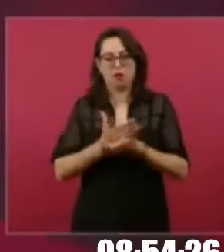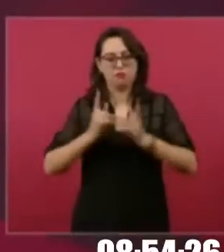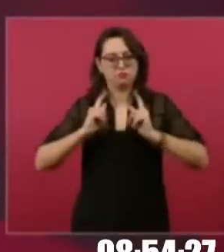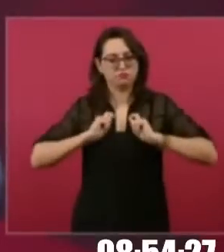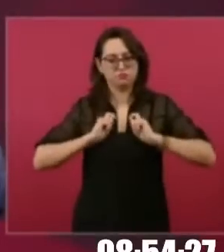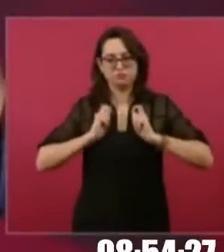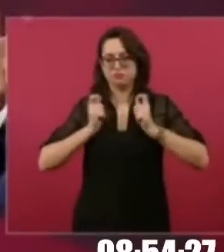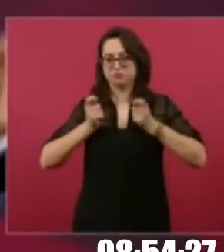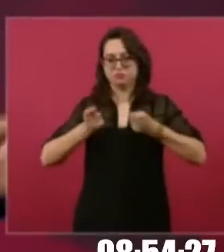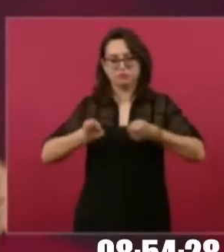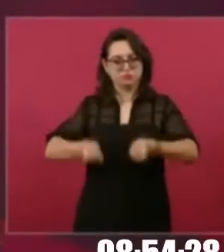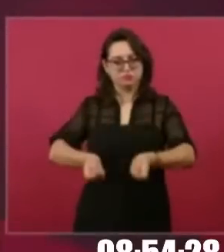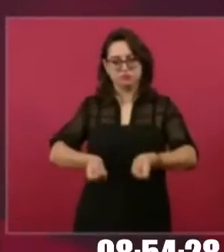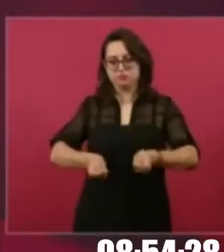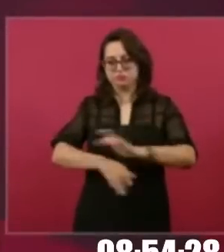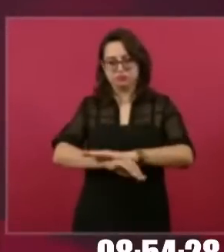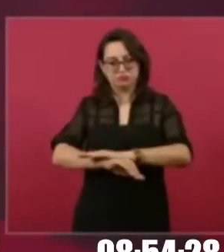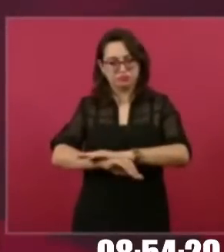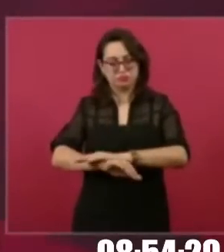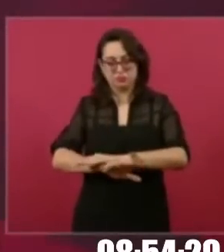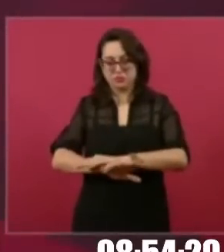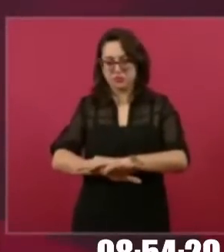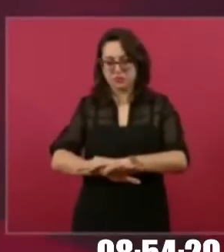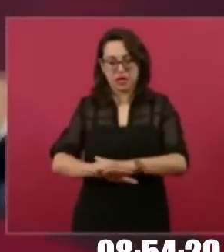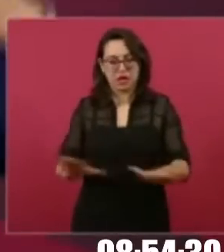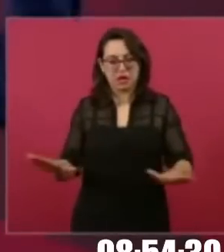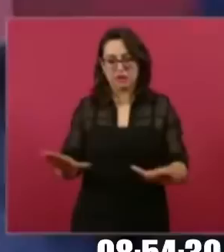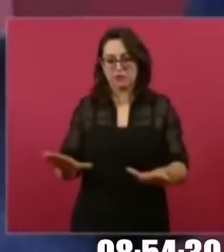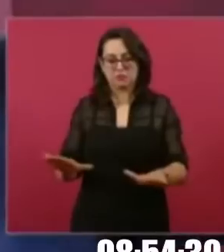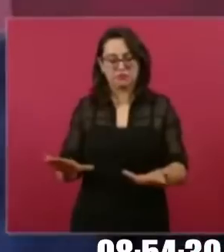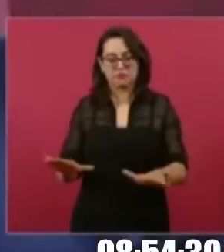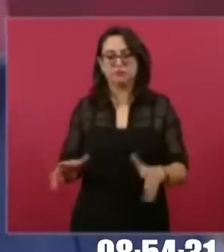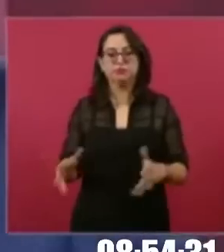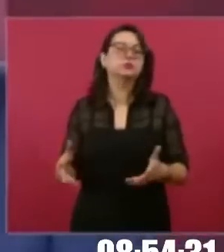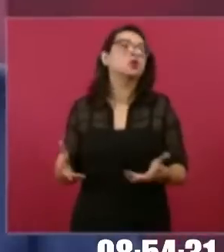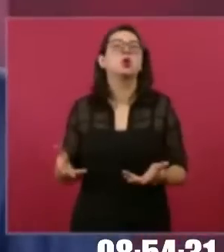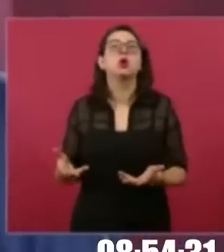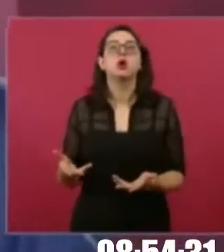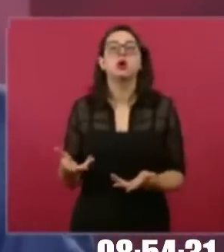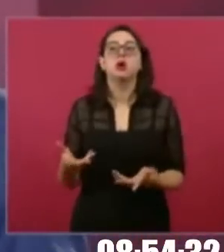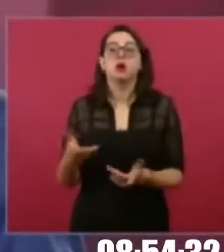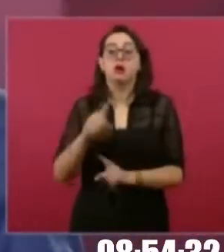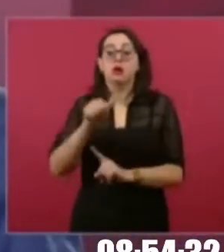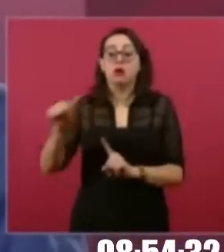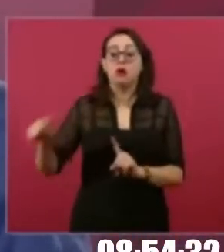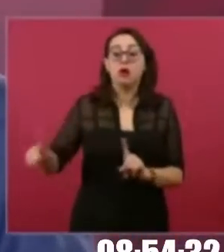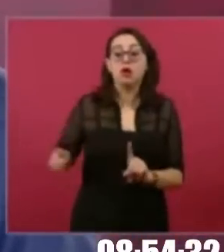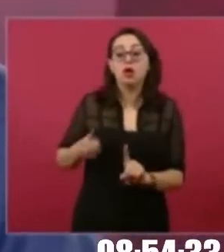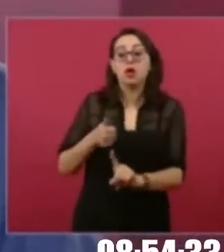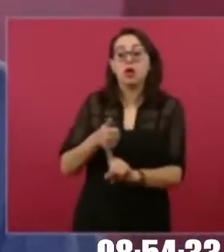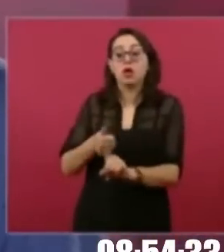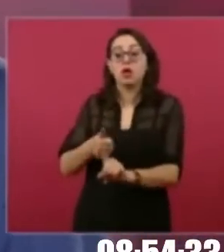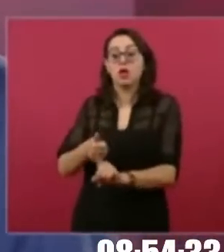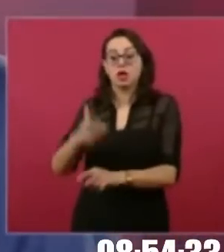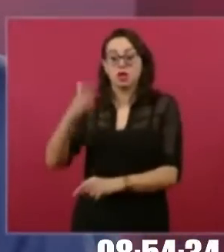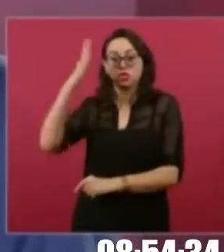me retiro no me quedo como dirigente